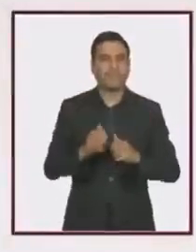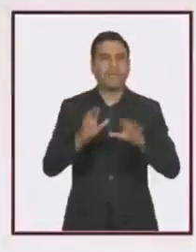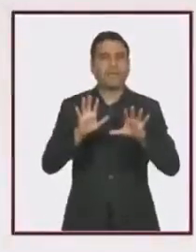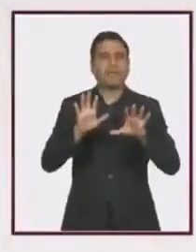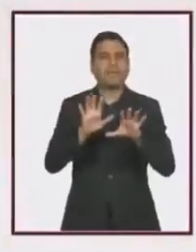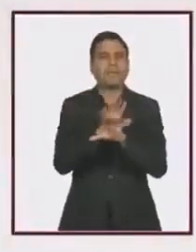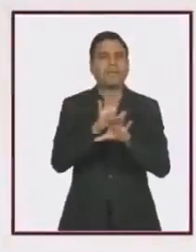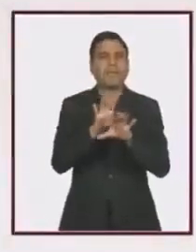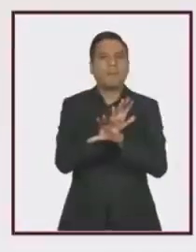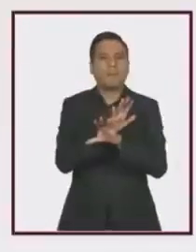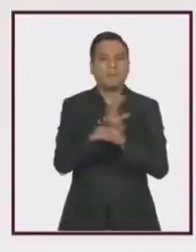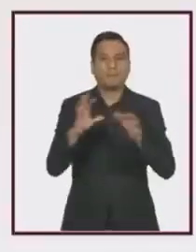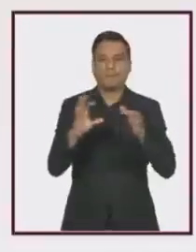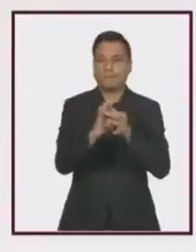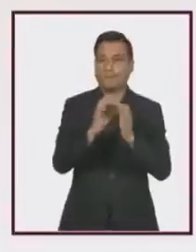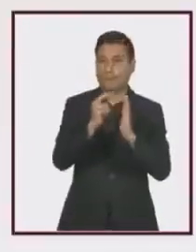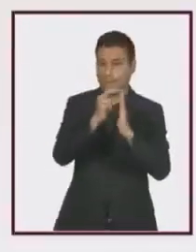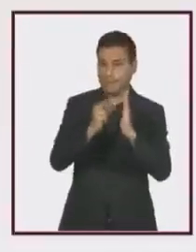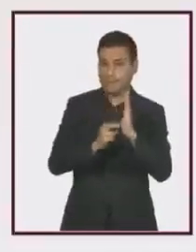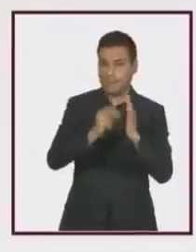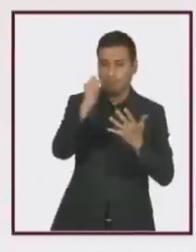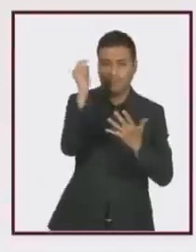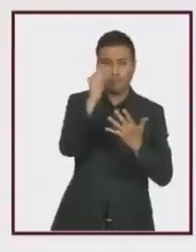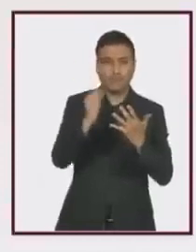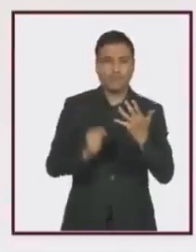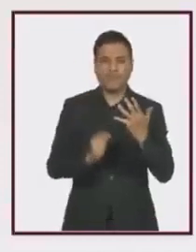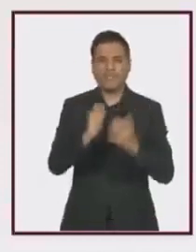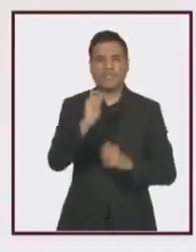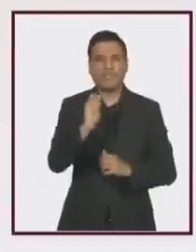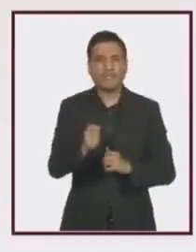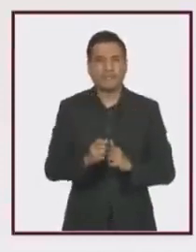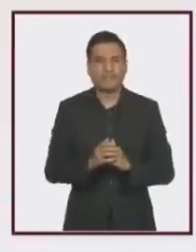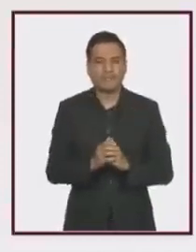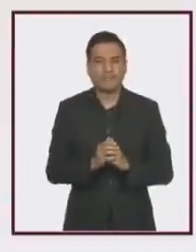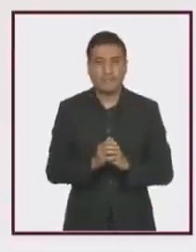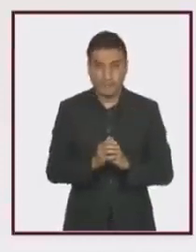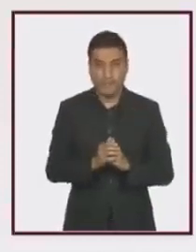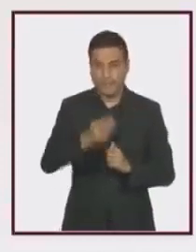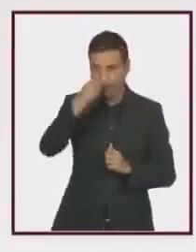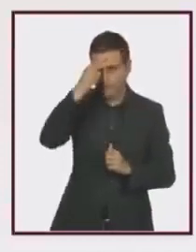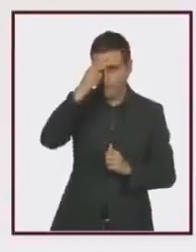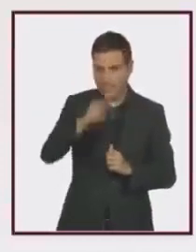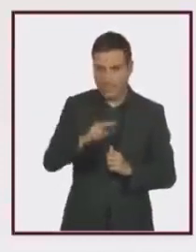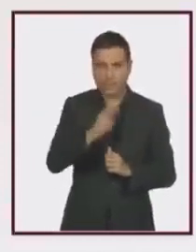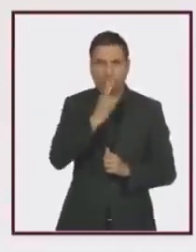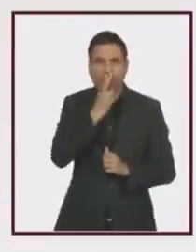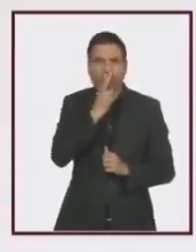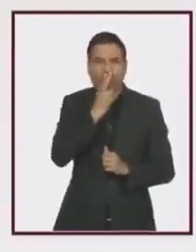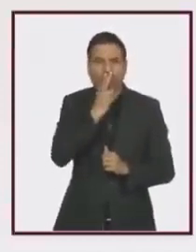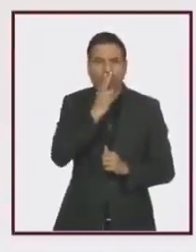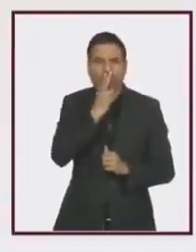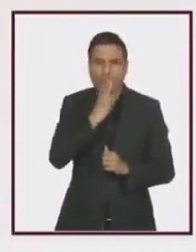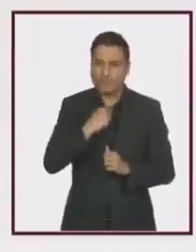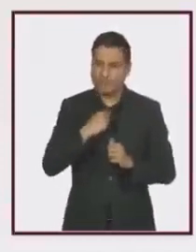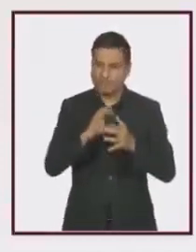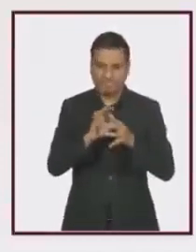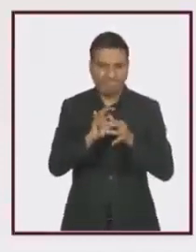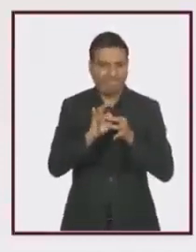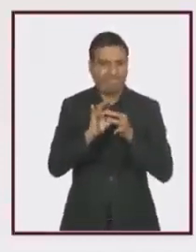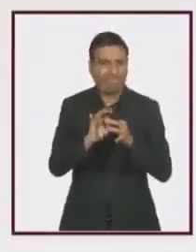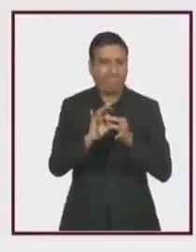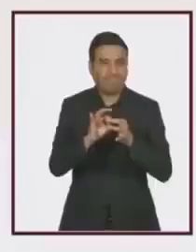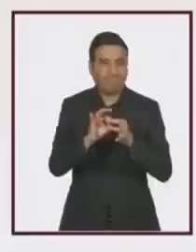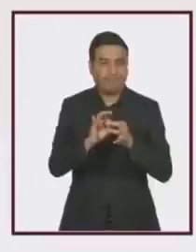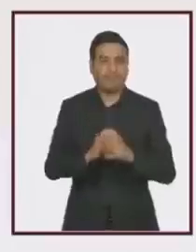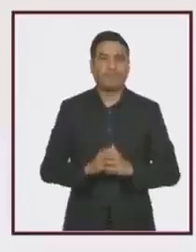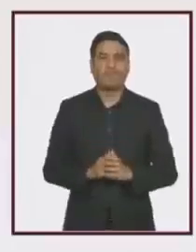principios el poder fomentar la identidad con México, con nuestro país, pero